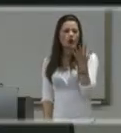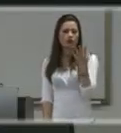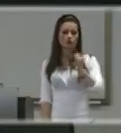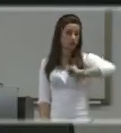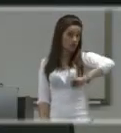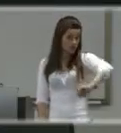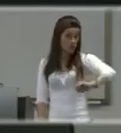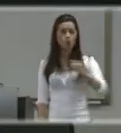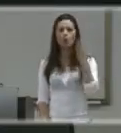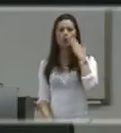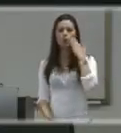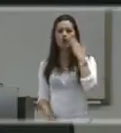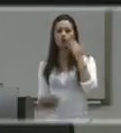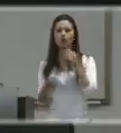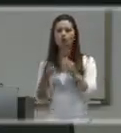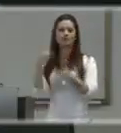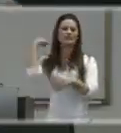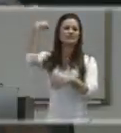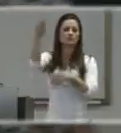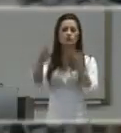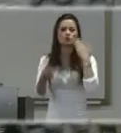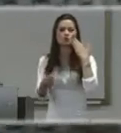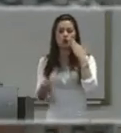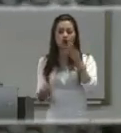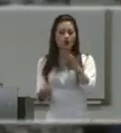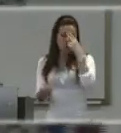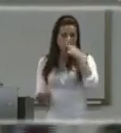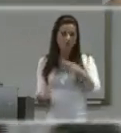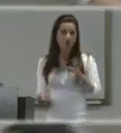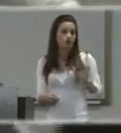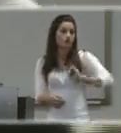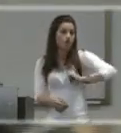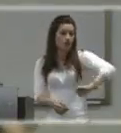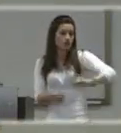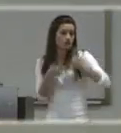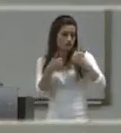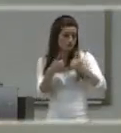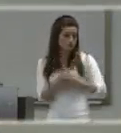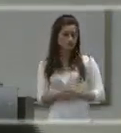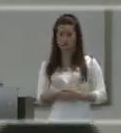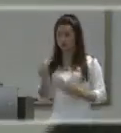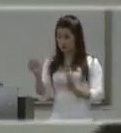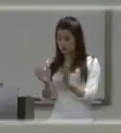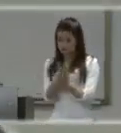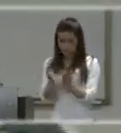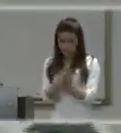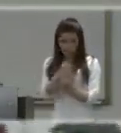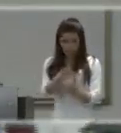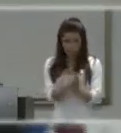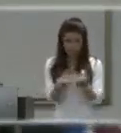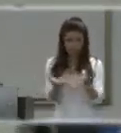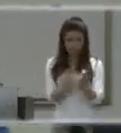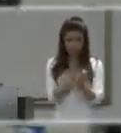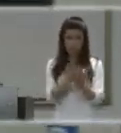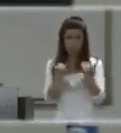de los derechos. Y en su cartilla, aquí me presta una que... en su cartilla que les entregamos